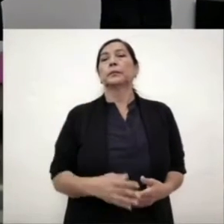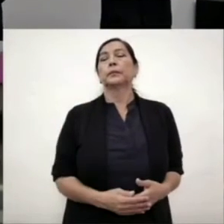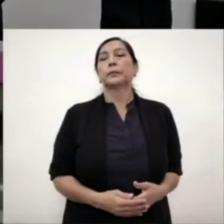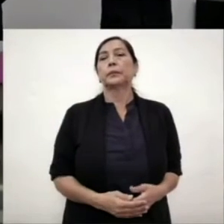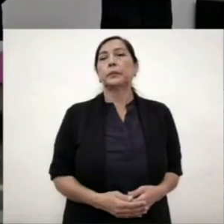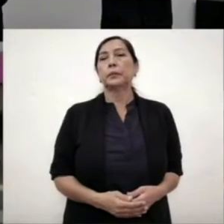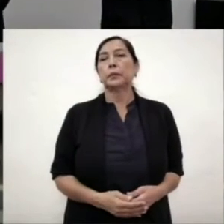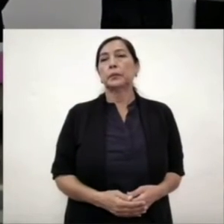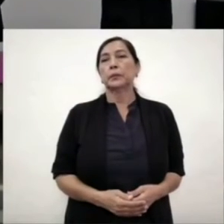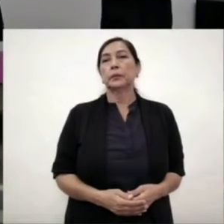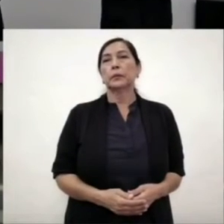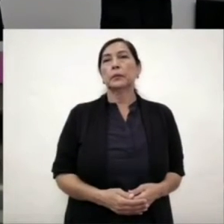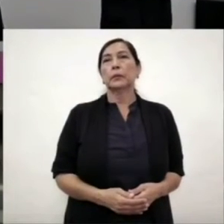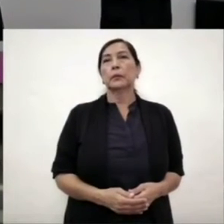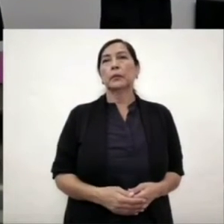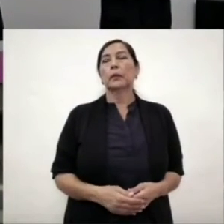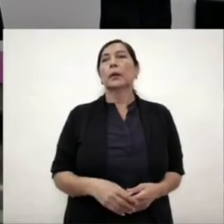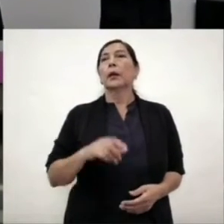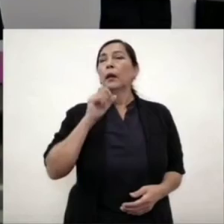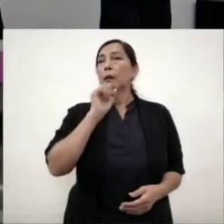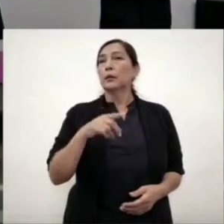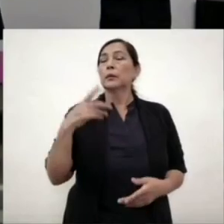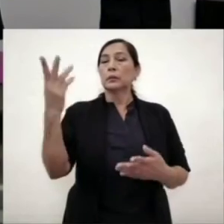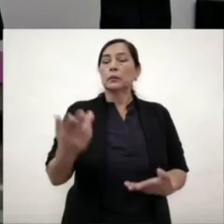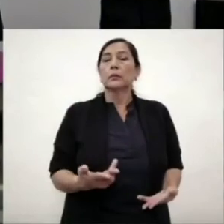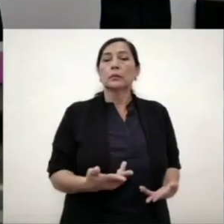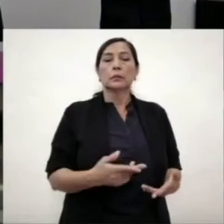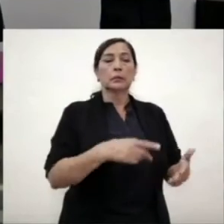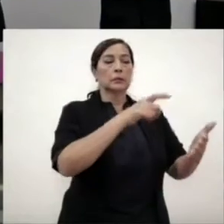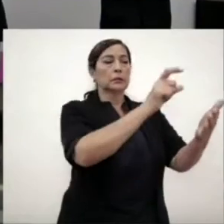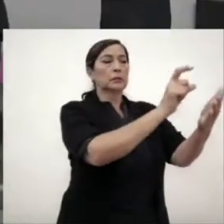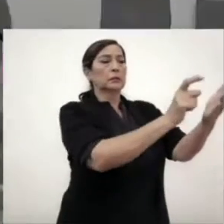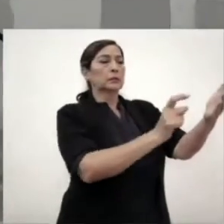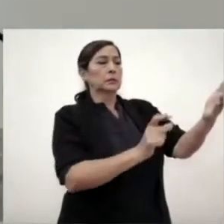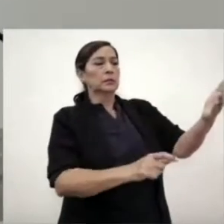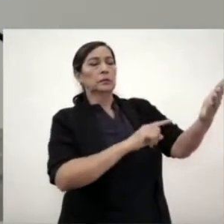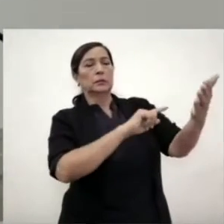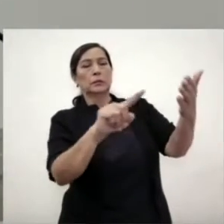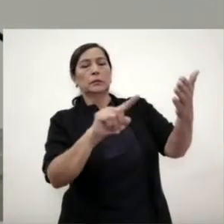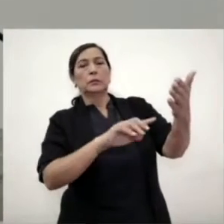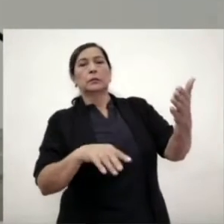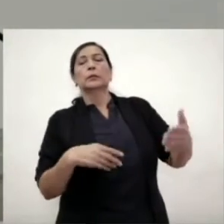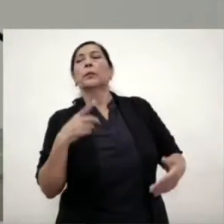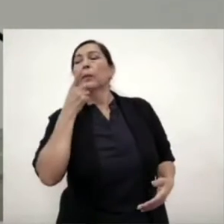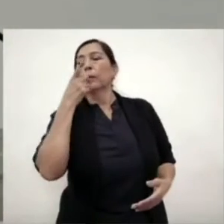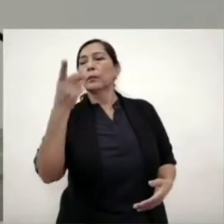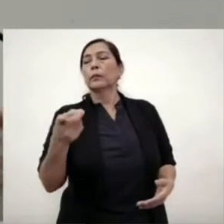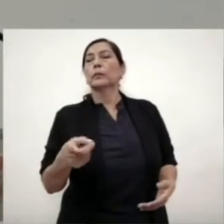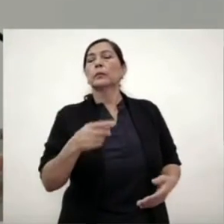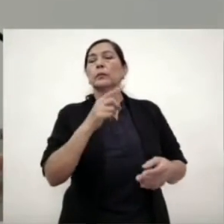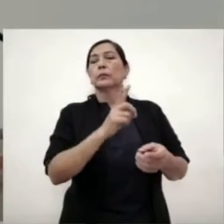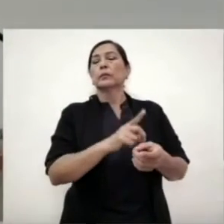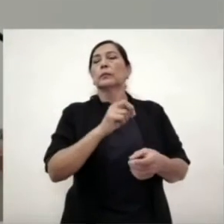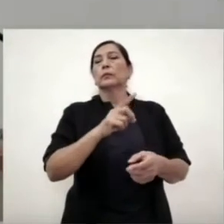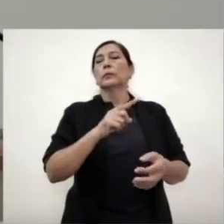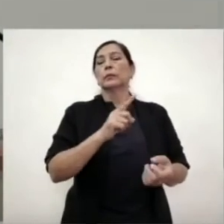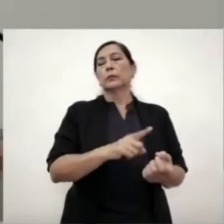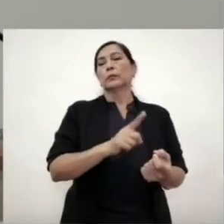Viene una parte de esta reforma donde estamos solicitando que aquellas